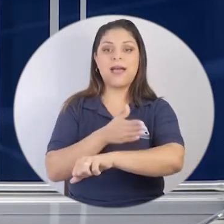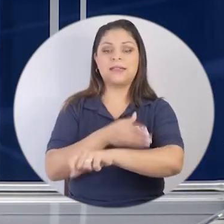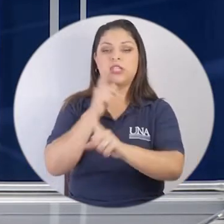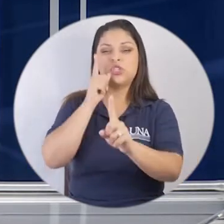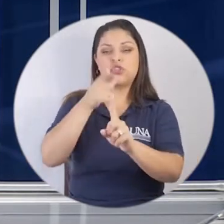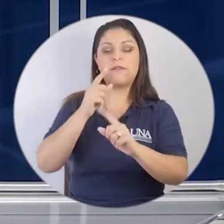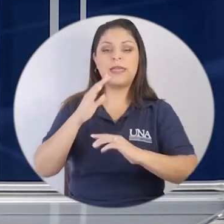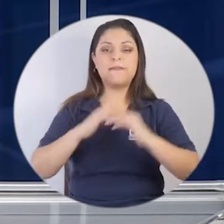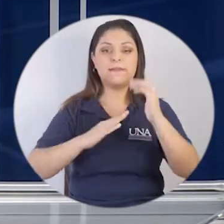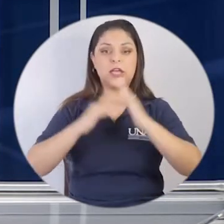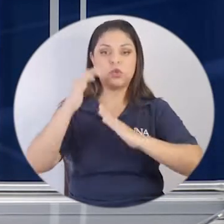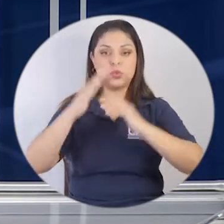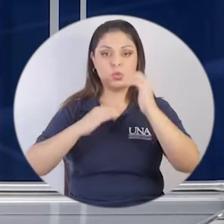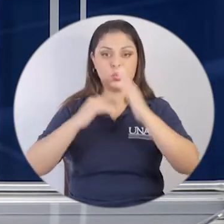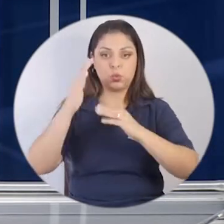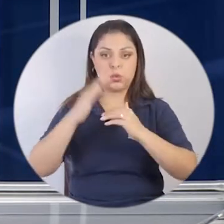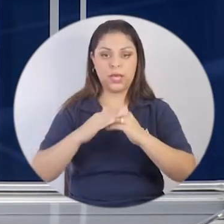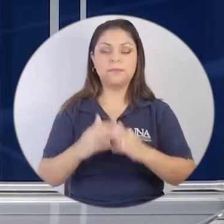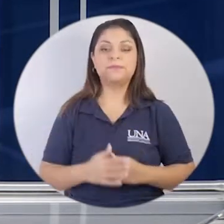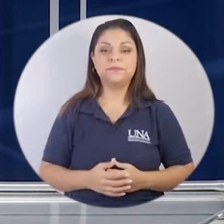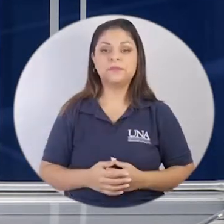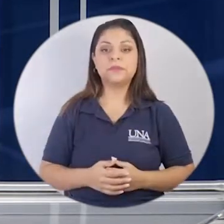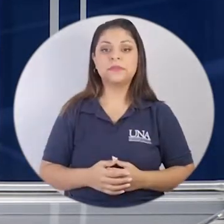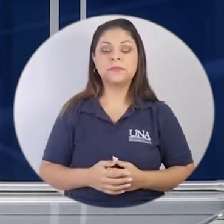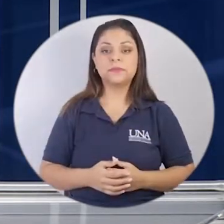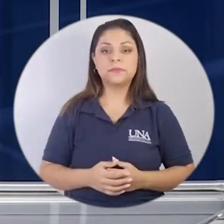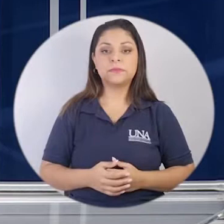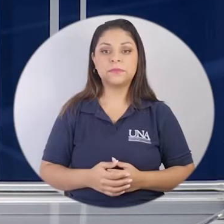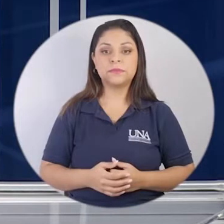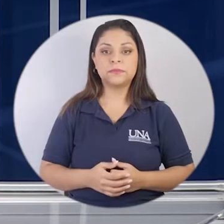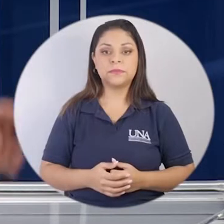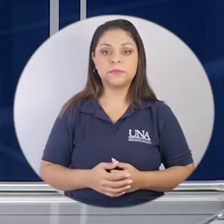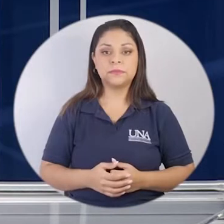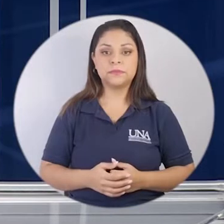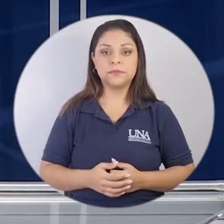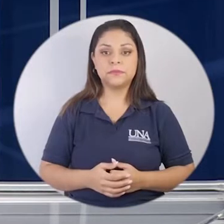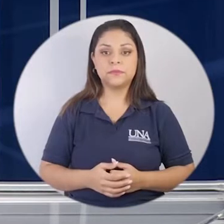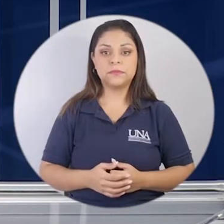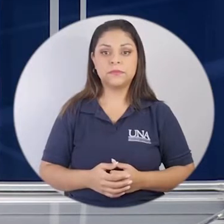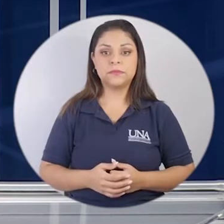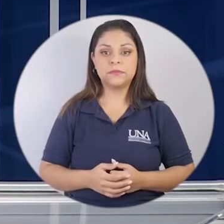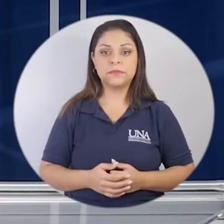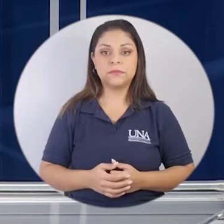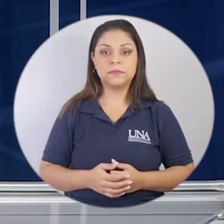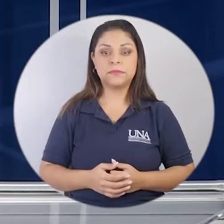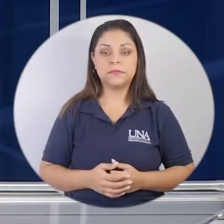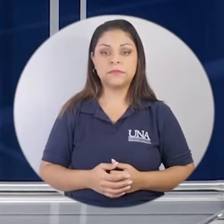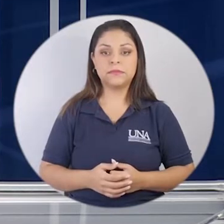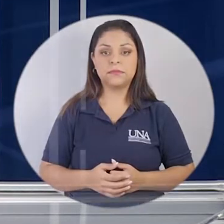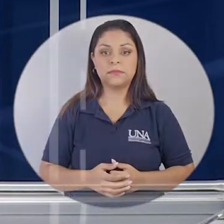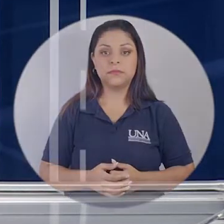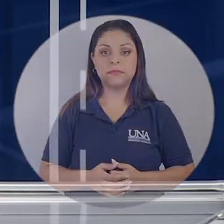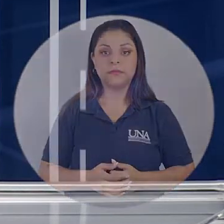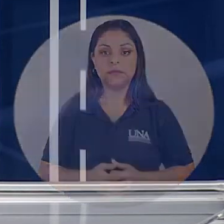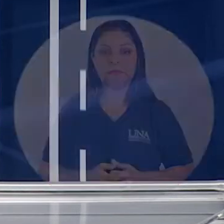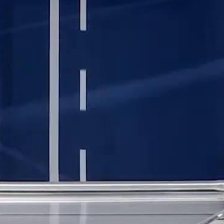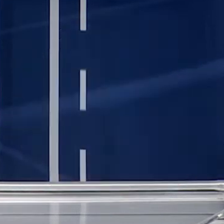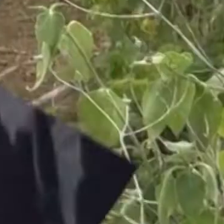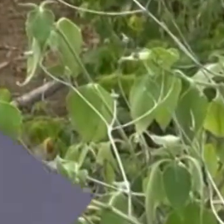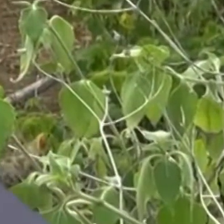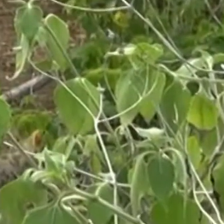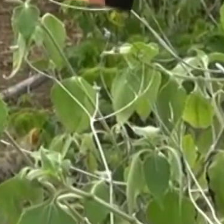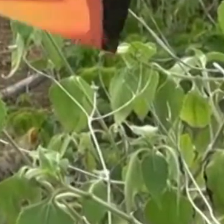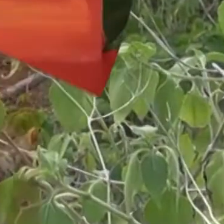de infraestructura que ha asumido la Universidad Nacional para asegurar a sus estudiantes un espacio más